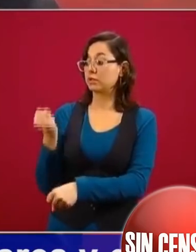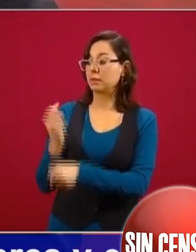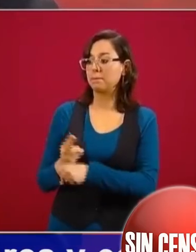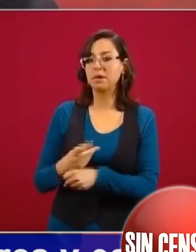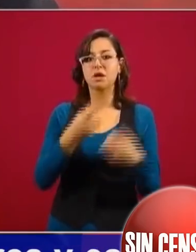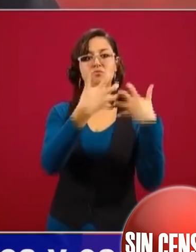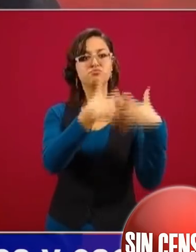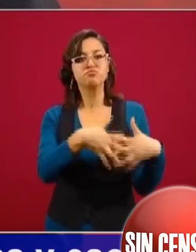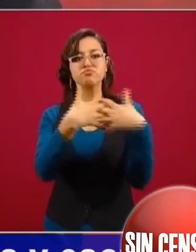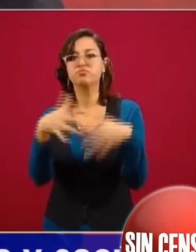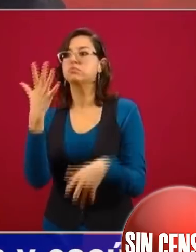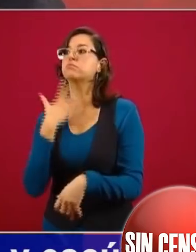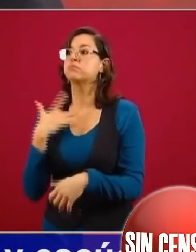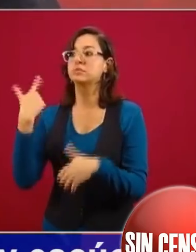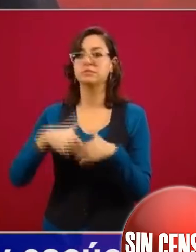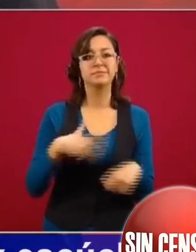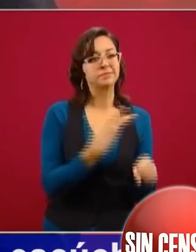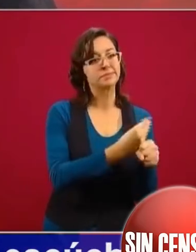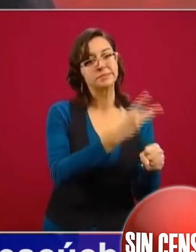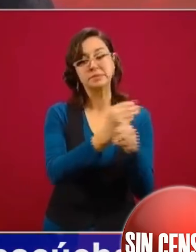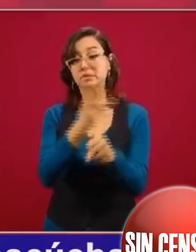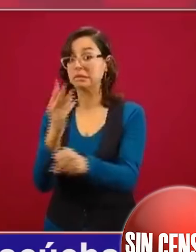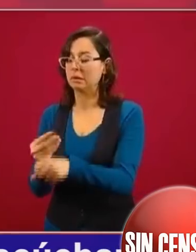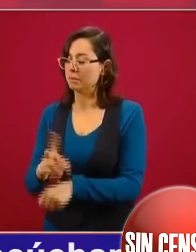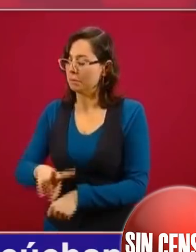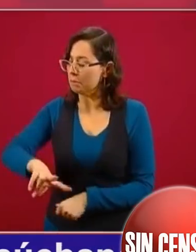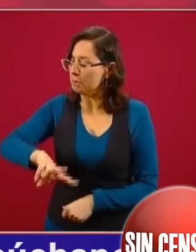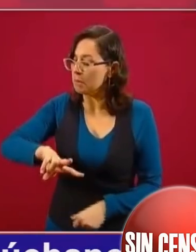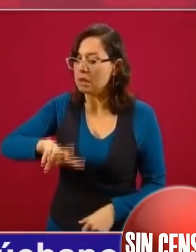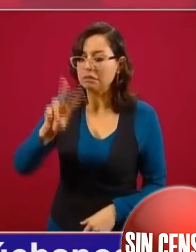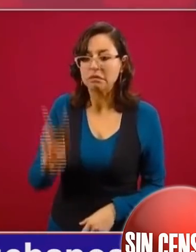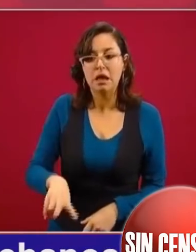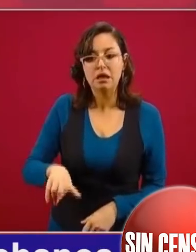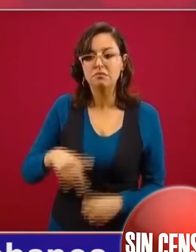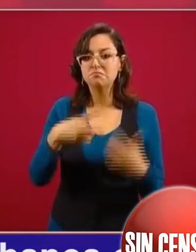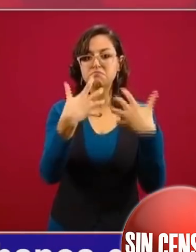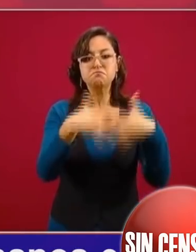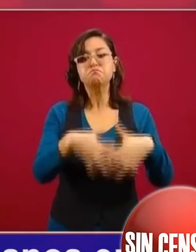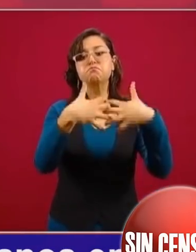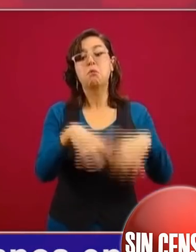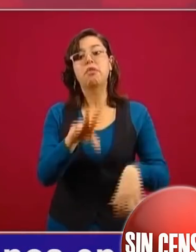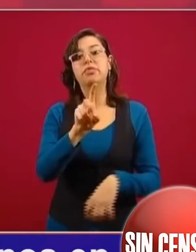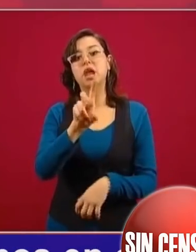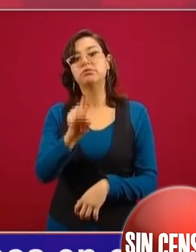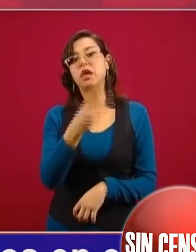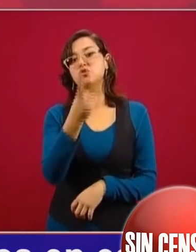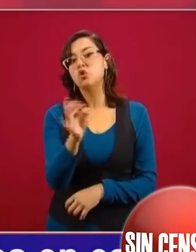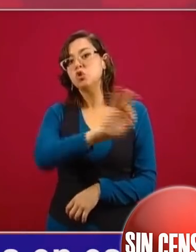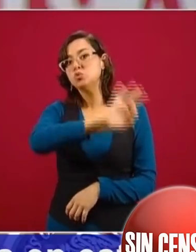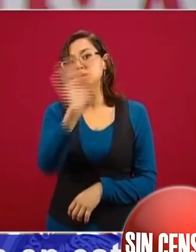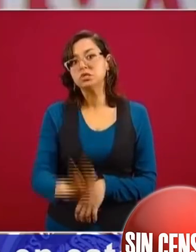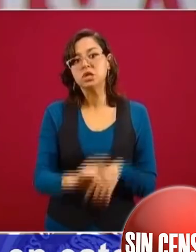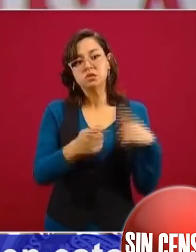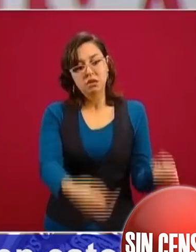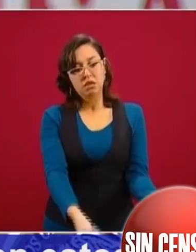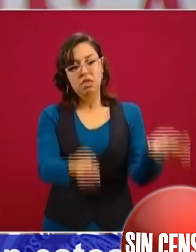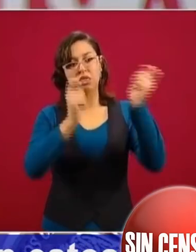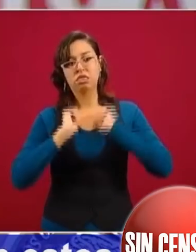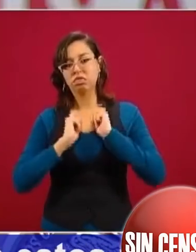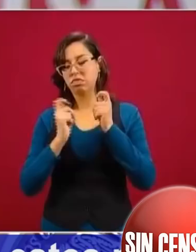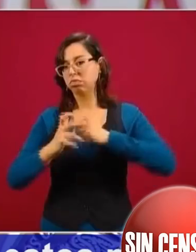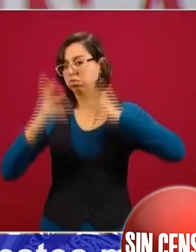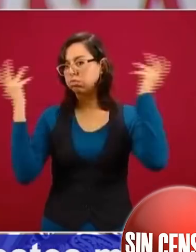refinerías. Nos las dejaron en 32% de su capacidad de